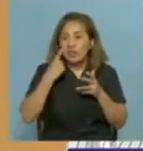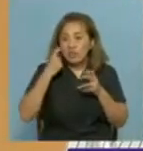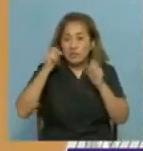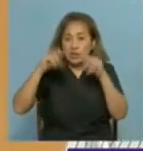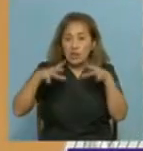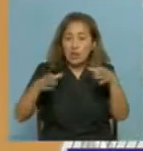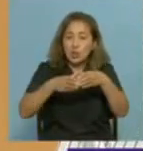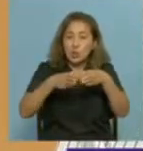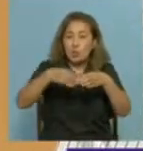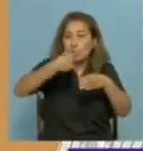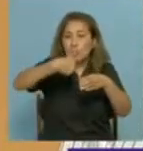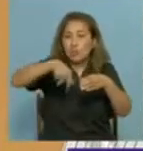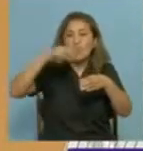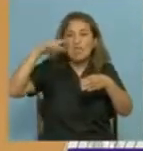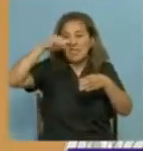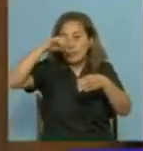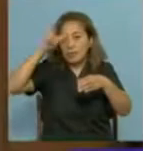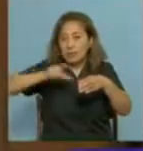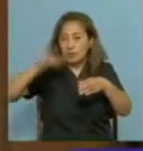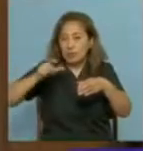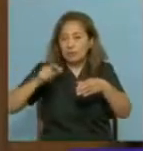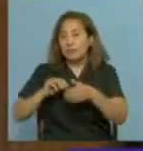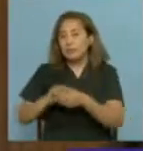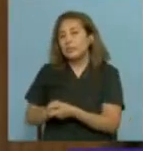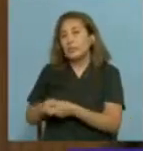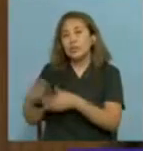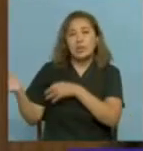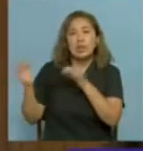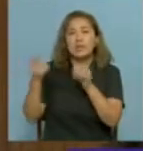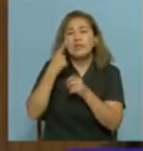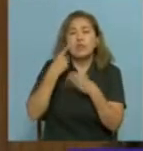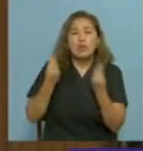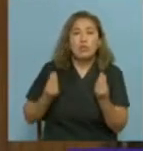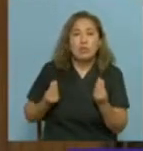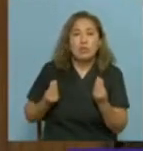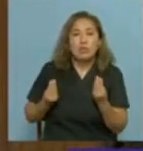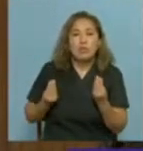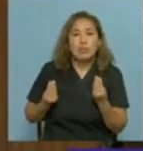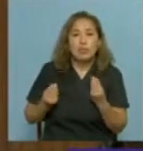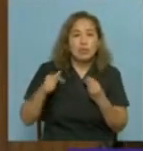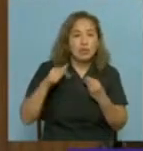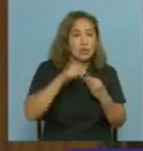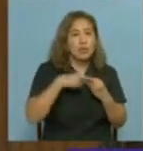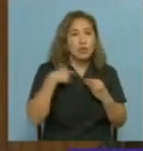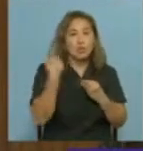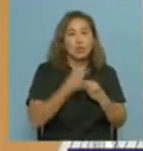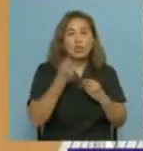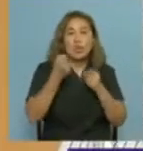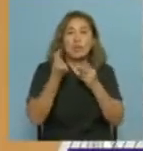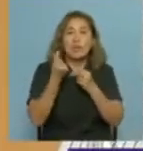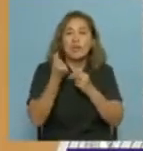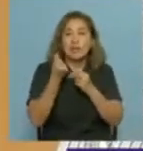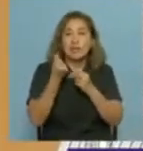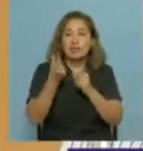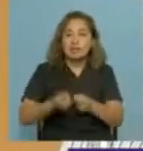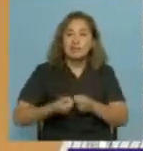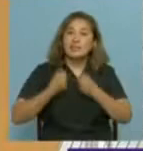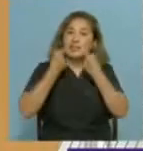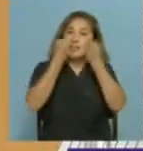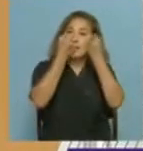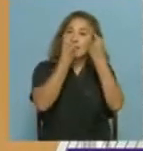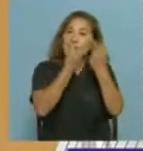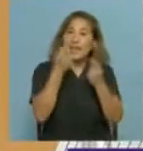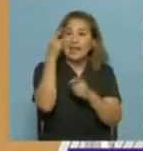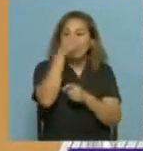o sea un grupo aproximadamente de siete y como hacen ellos para sobrevivir bueno nosotros le enviamos de acá remesas y ellos también